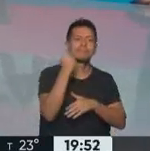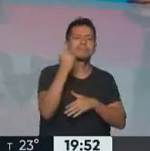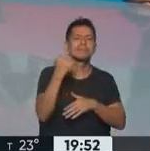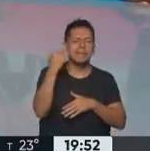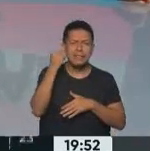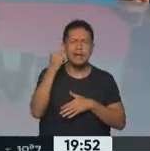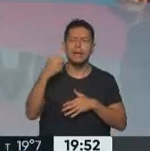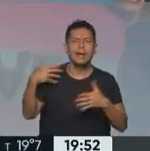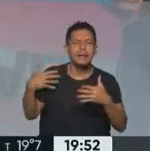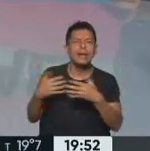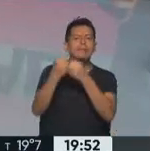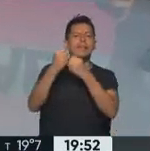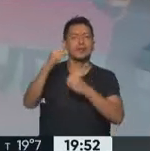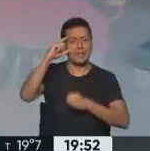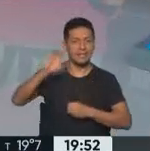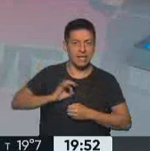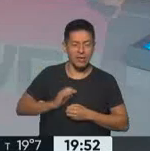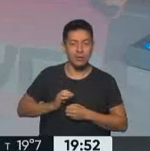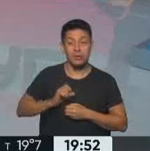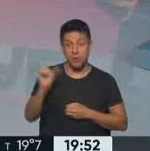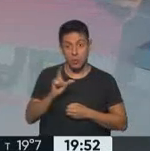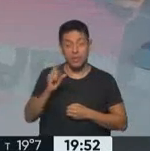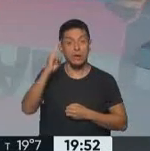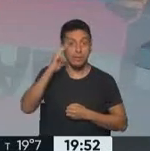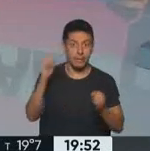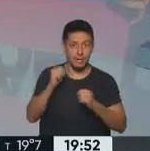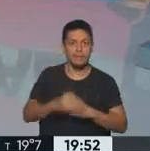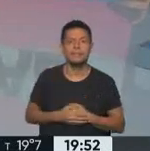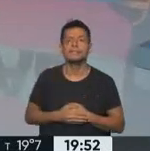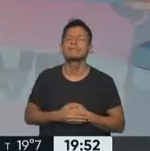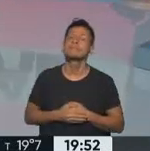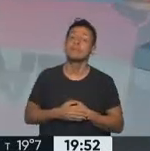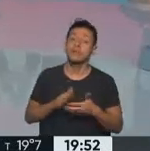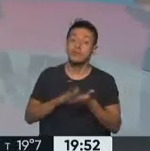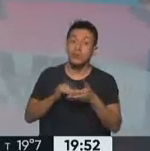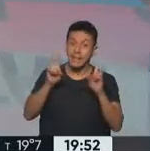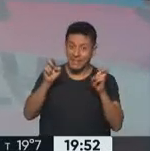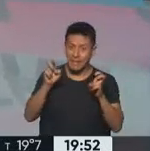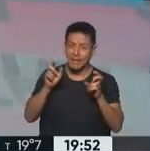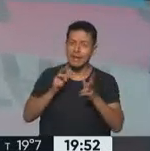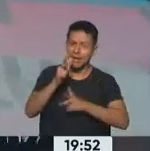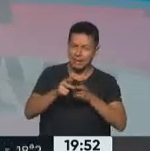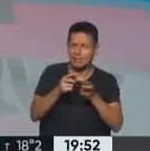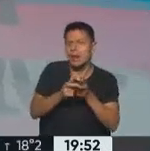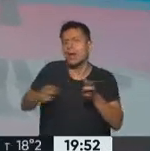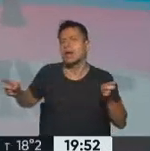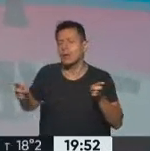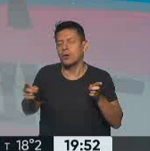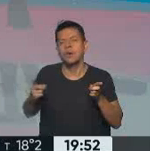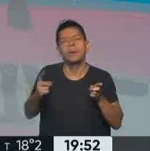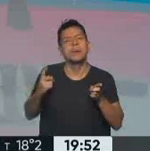cumplir 10 años este lunes 9 de mayo. A propósito de este tema, del cual se puede hablar un montón,